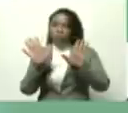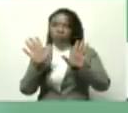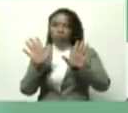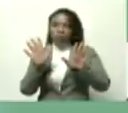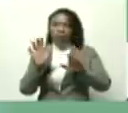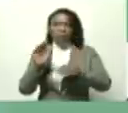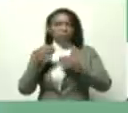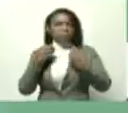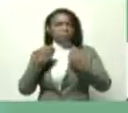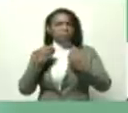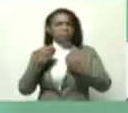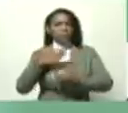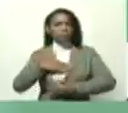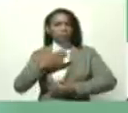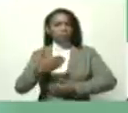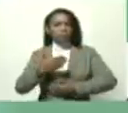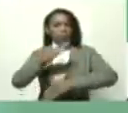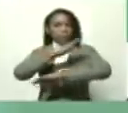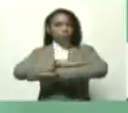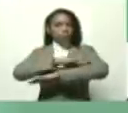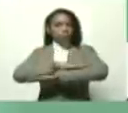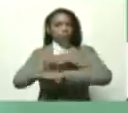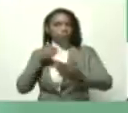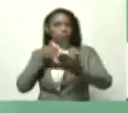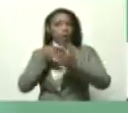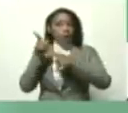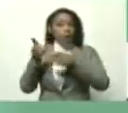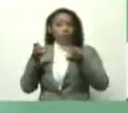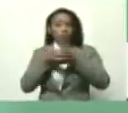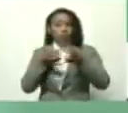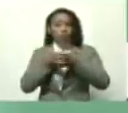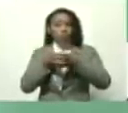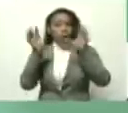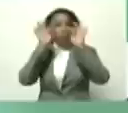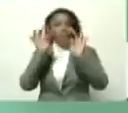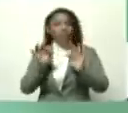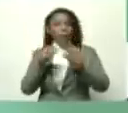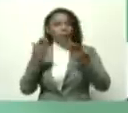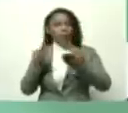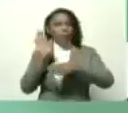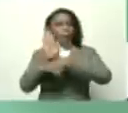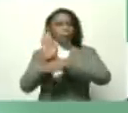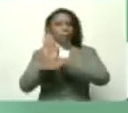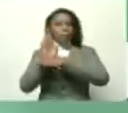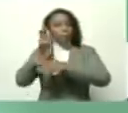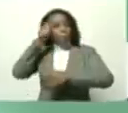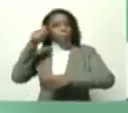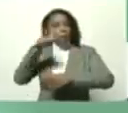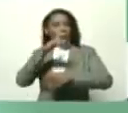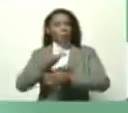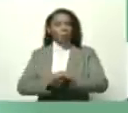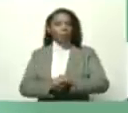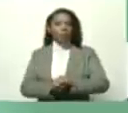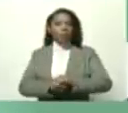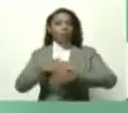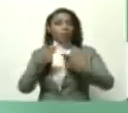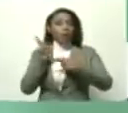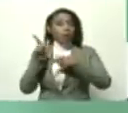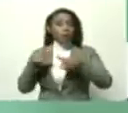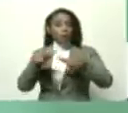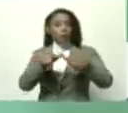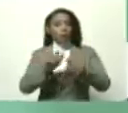para poder actuar contra esos grupos de manera que se proteja a la población de esa